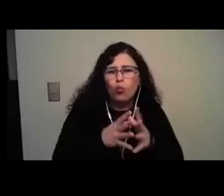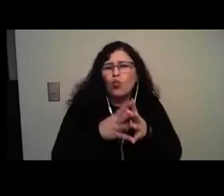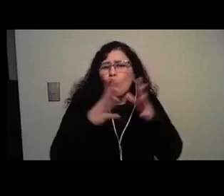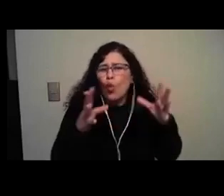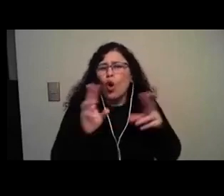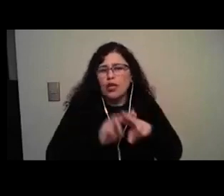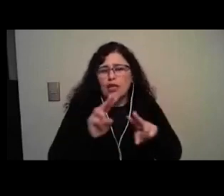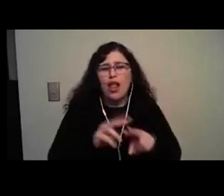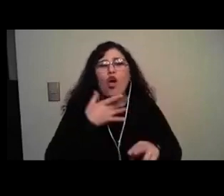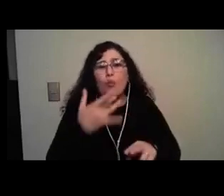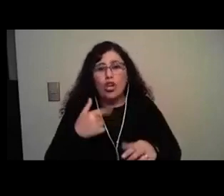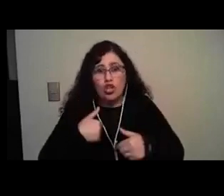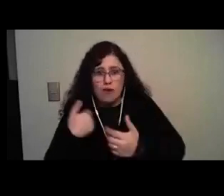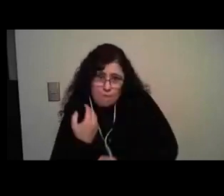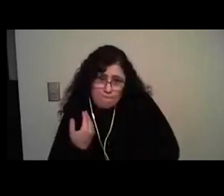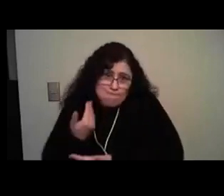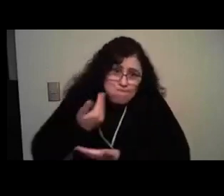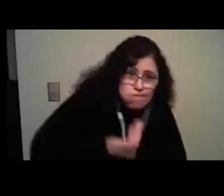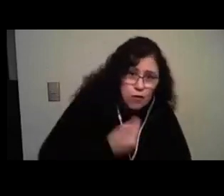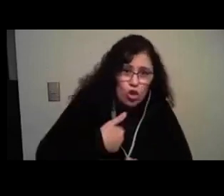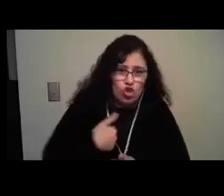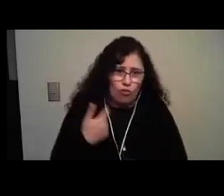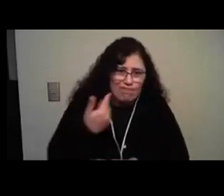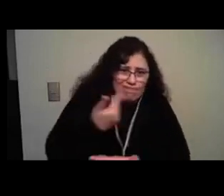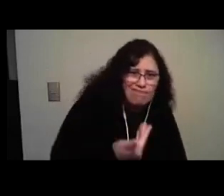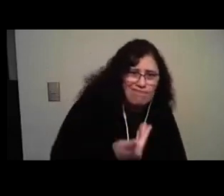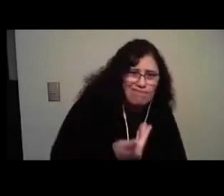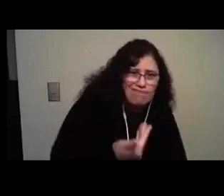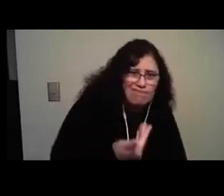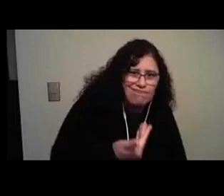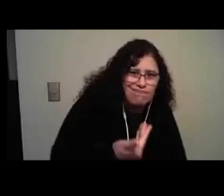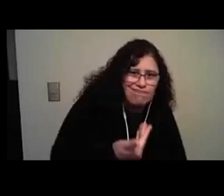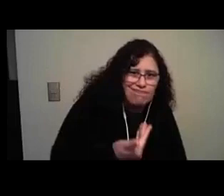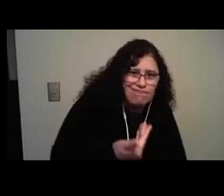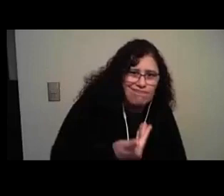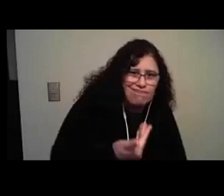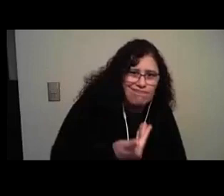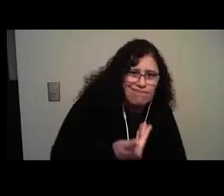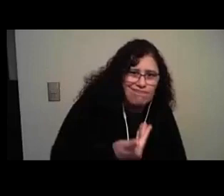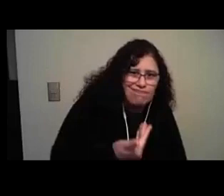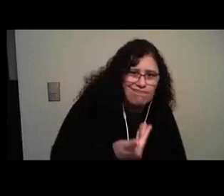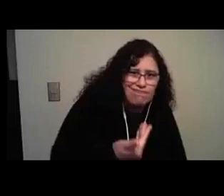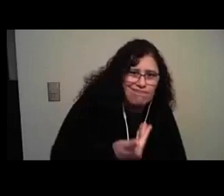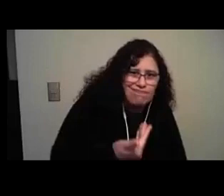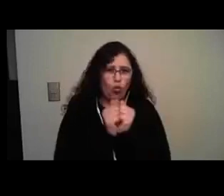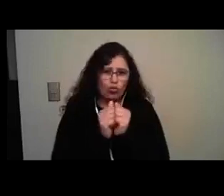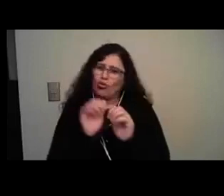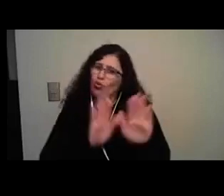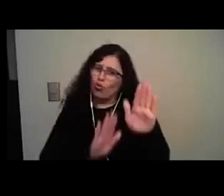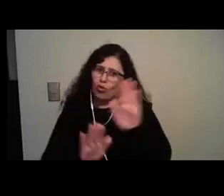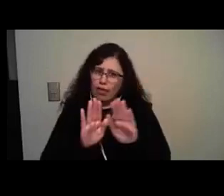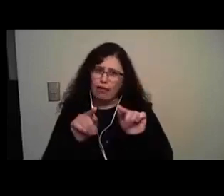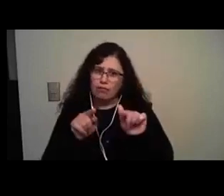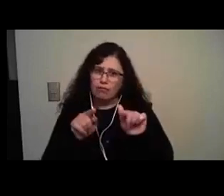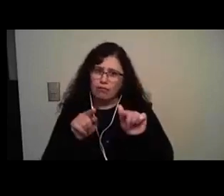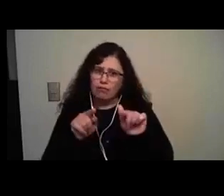para adelante y eso significa poder golpear al niño, ¿ya? Entonces, siempre lo más seguro posible, ¿ya? Inclina una